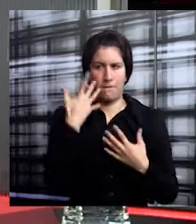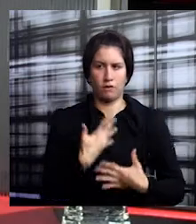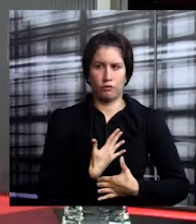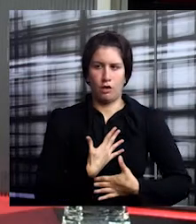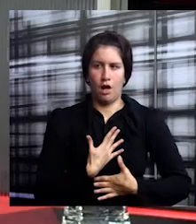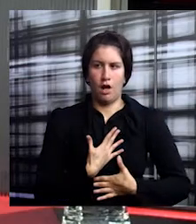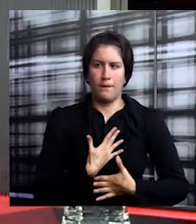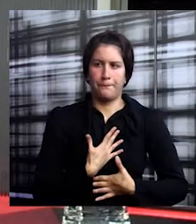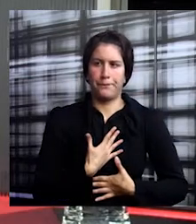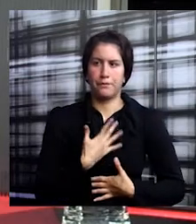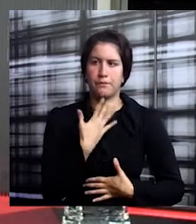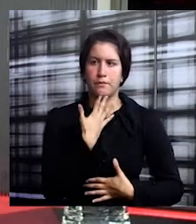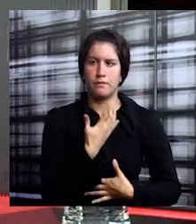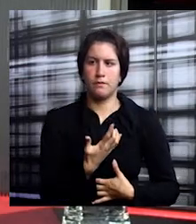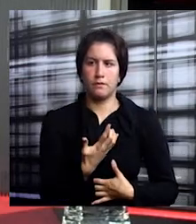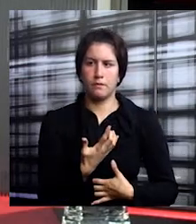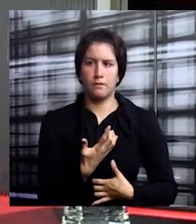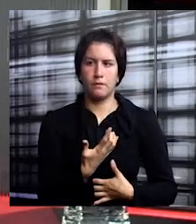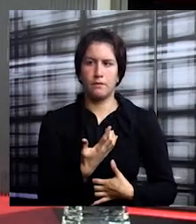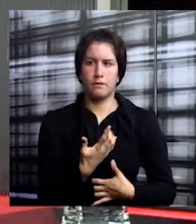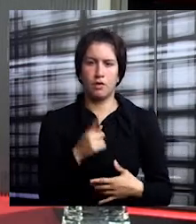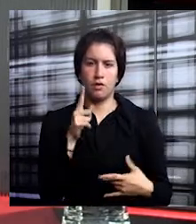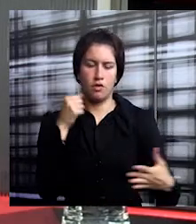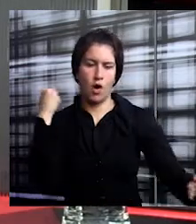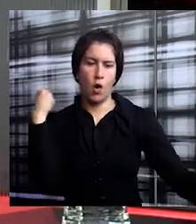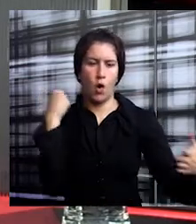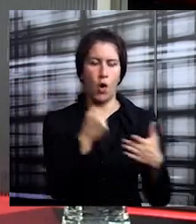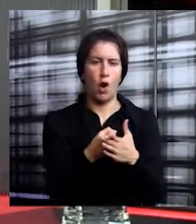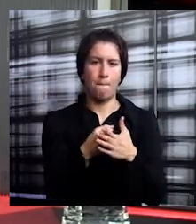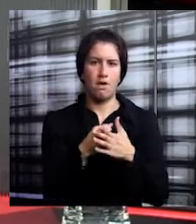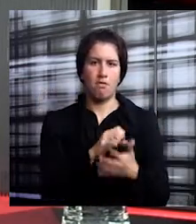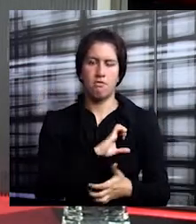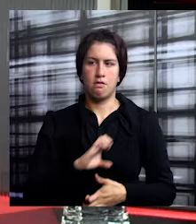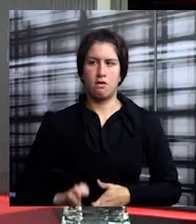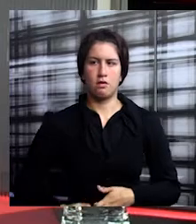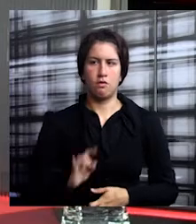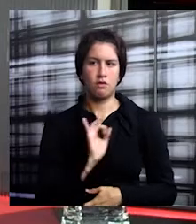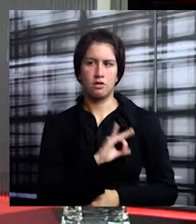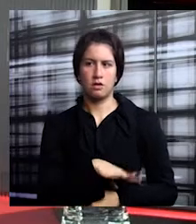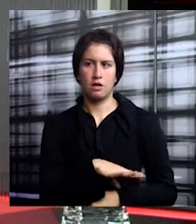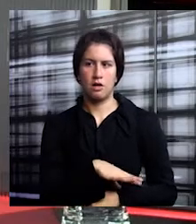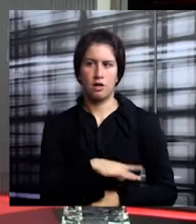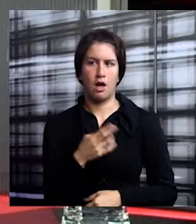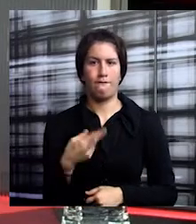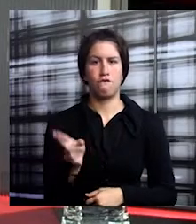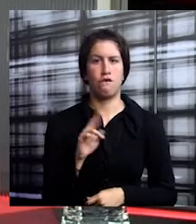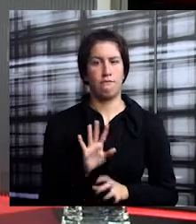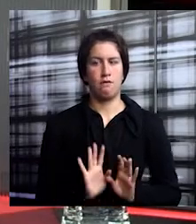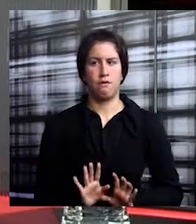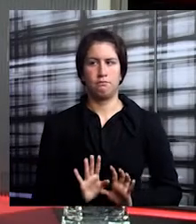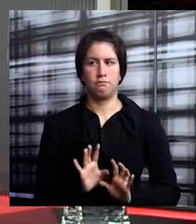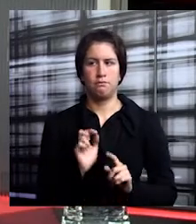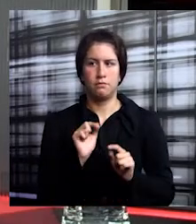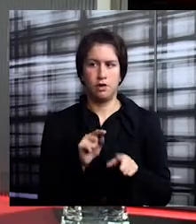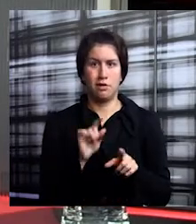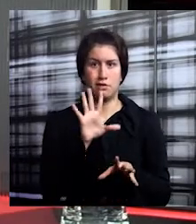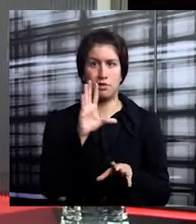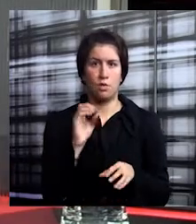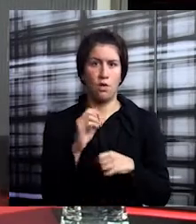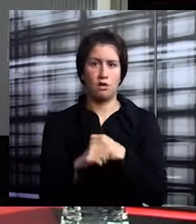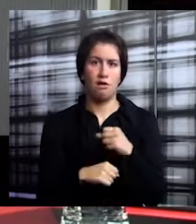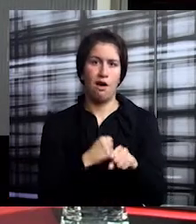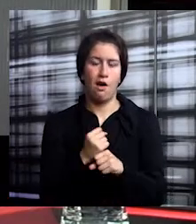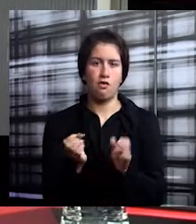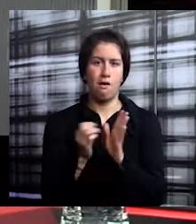Chile. Así que en consecuencia pienso que tampoco quieren 40 o 50 años más de causa de derechos humanos. Entonces, creo que esto es ante todo